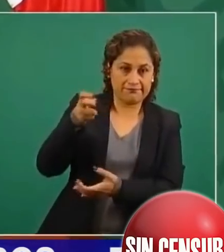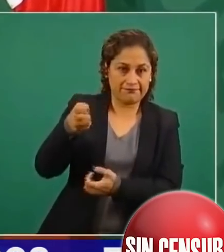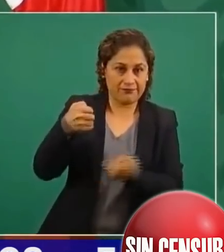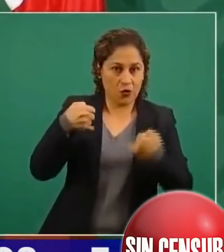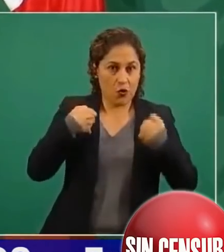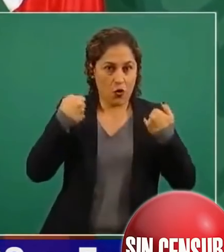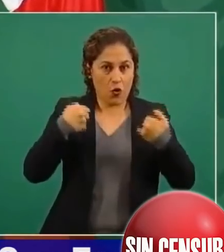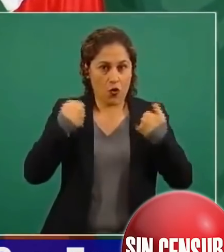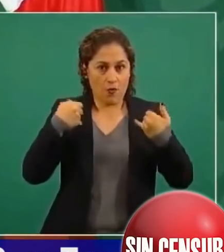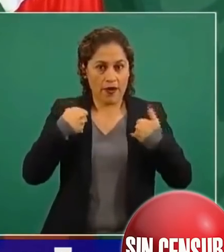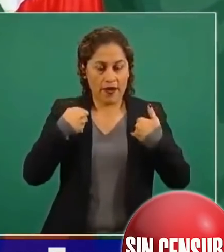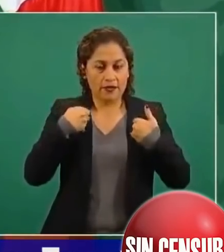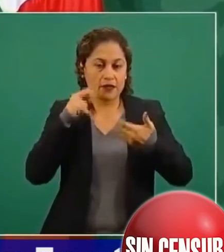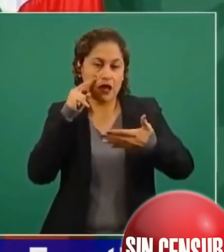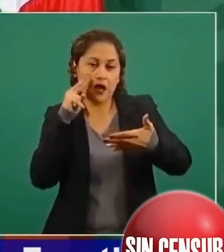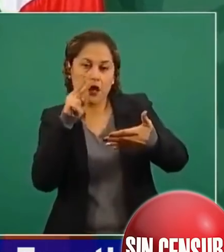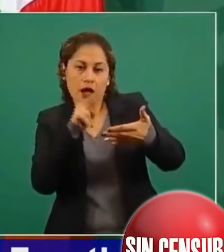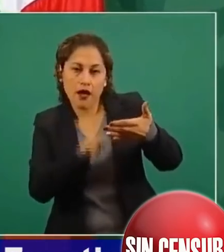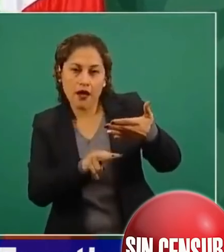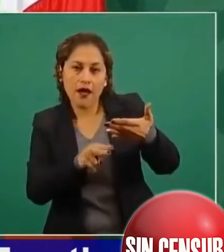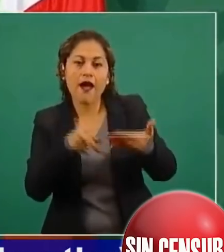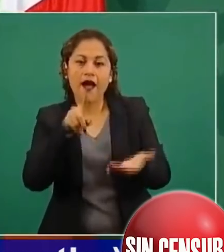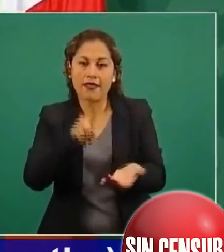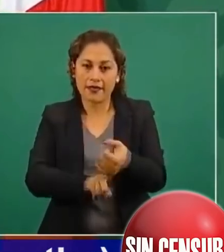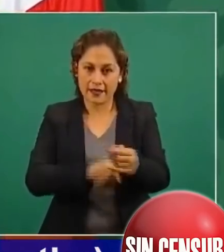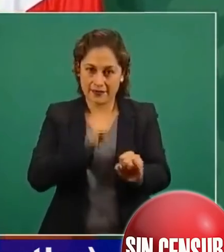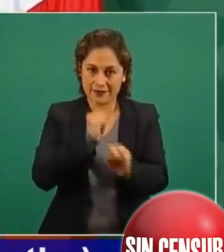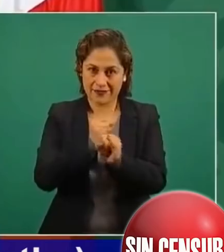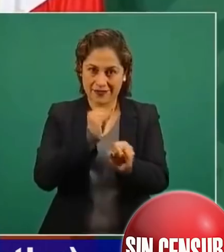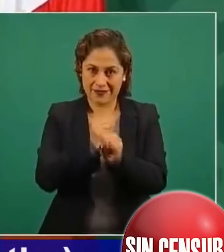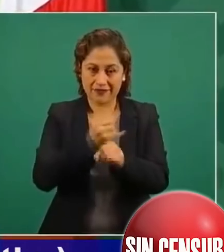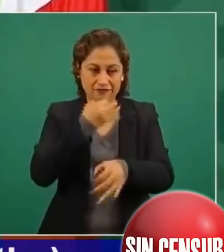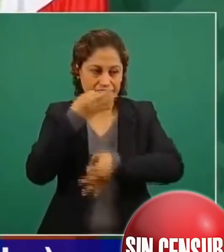por redes. Pero todavía hay